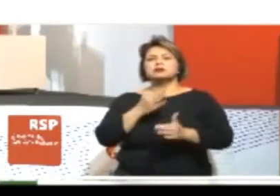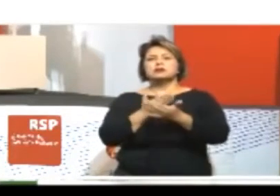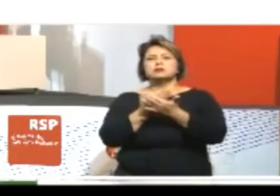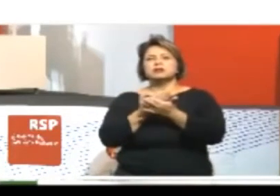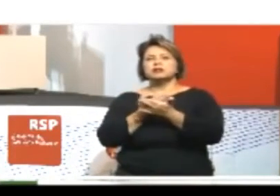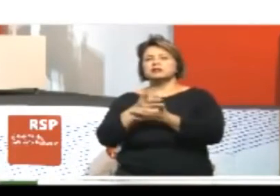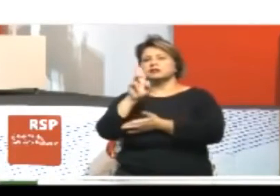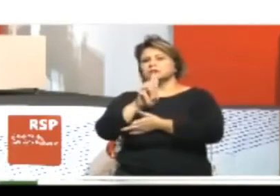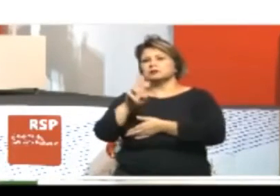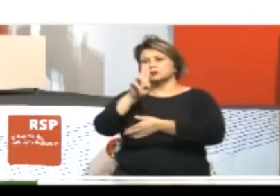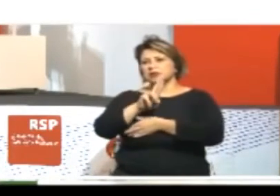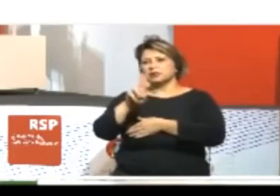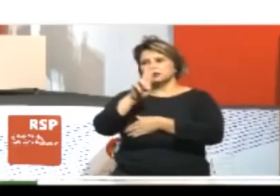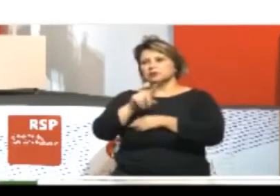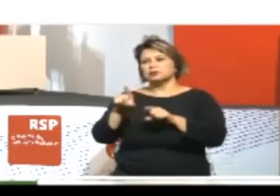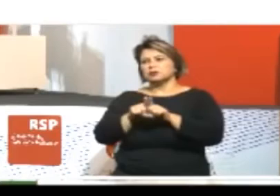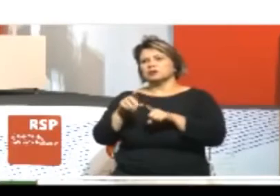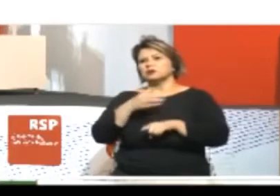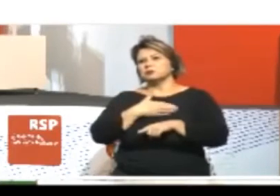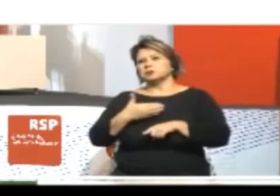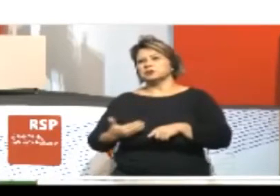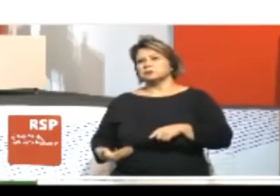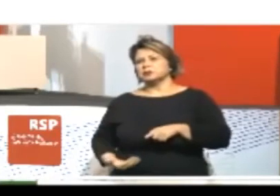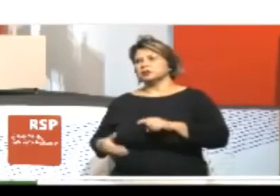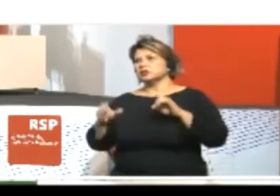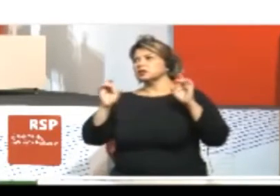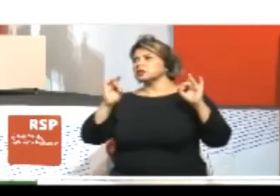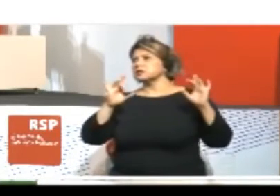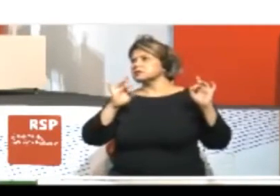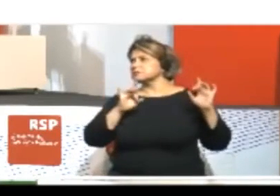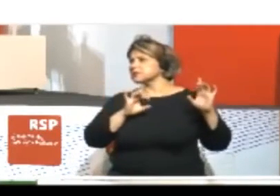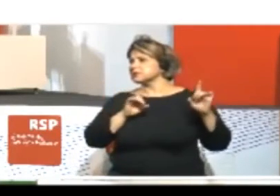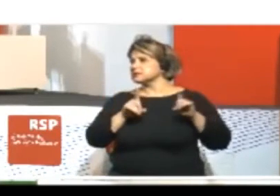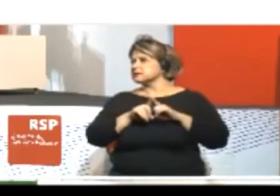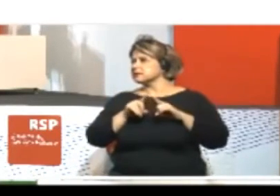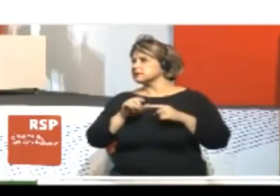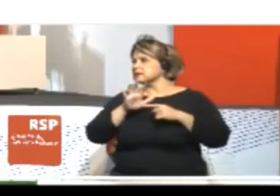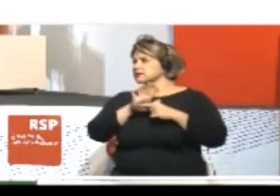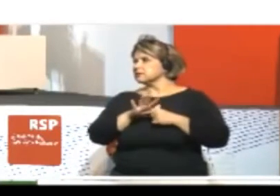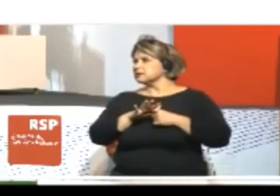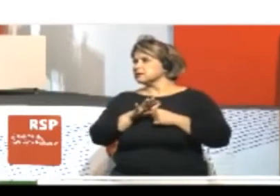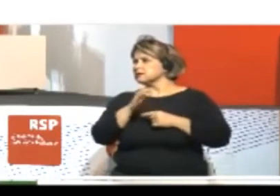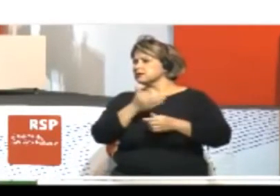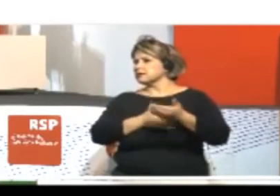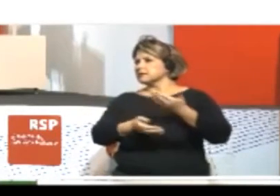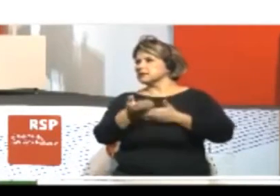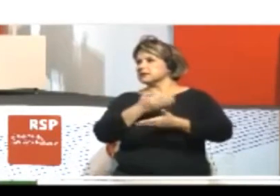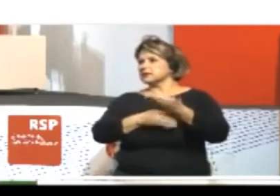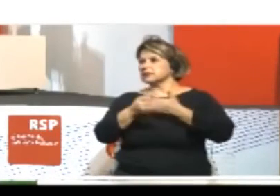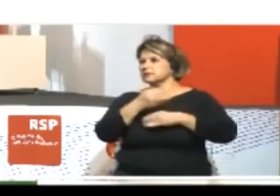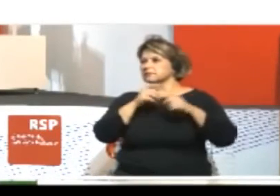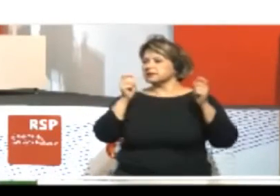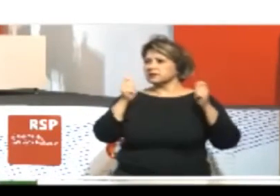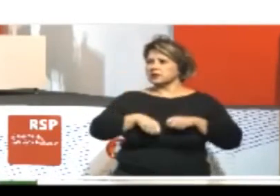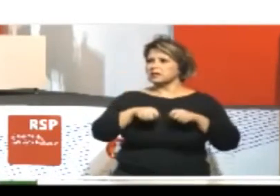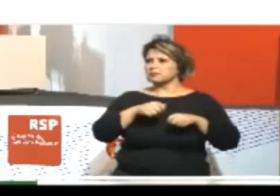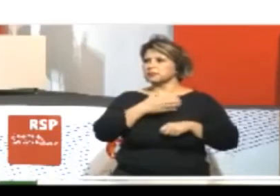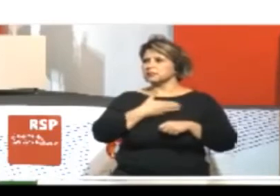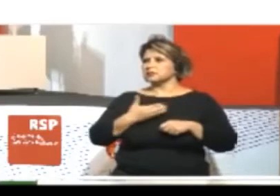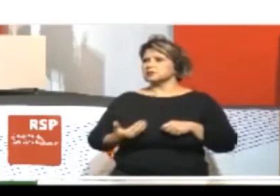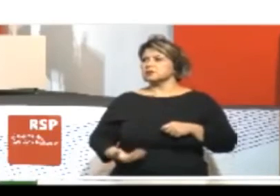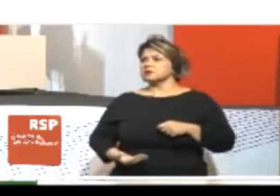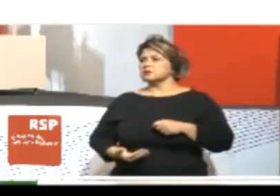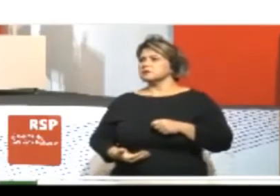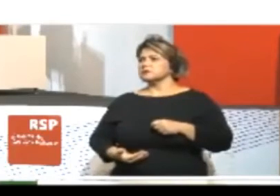governos centrais federais, especialmente quanto à relação entre capacidades de governo